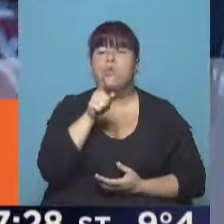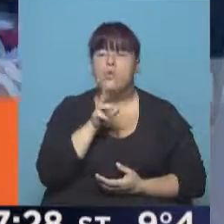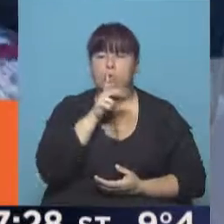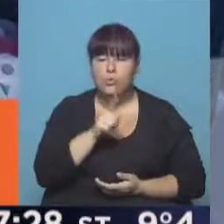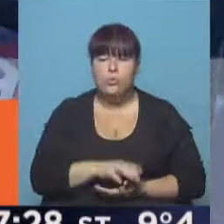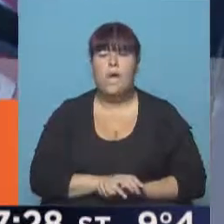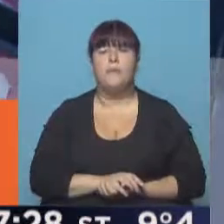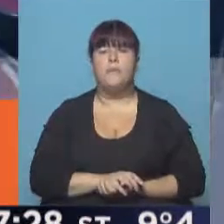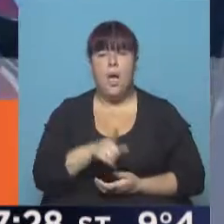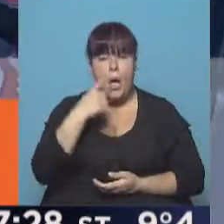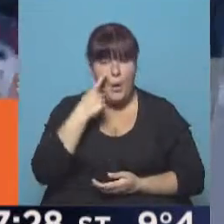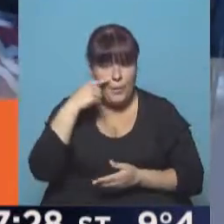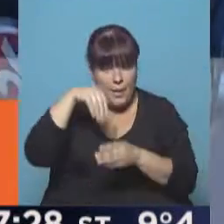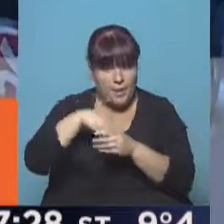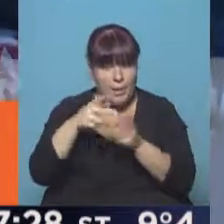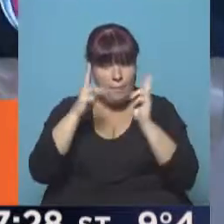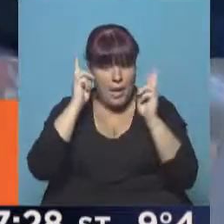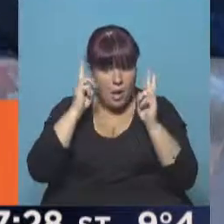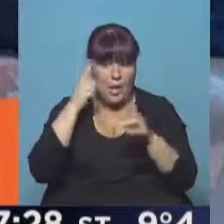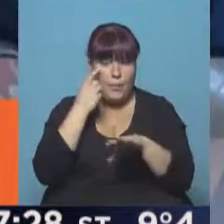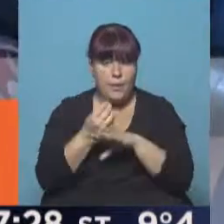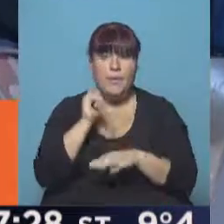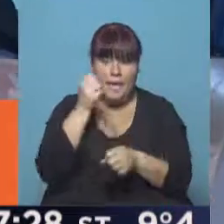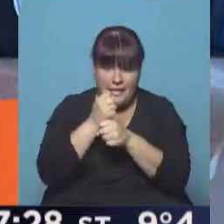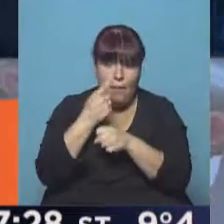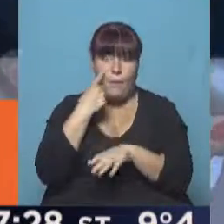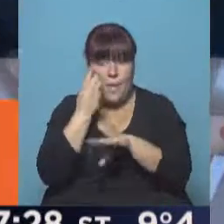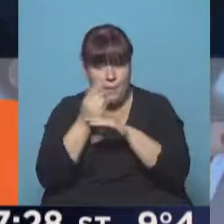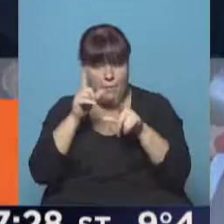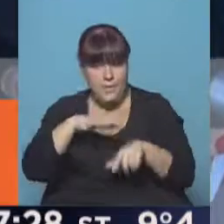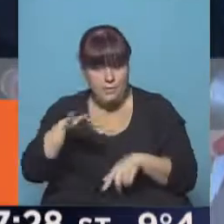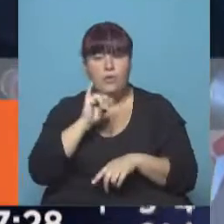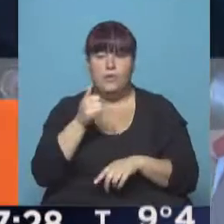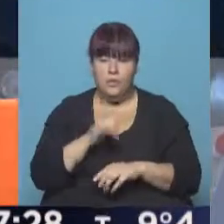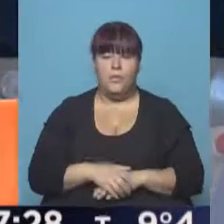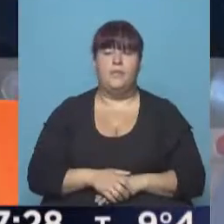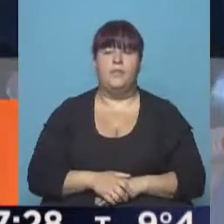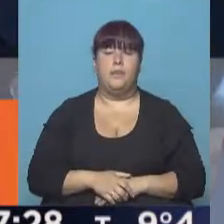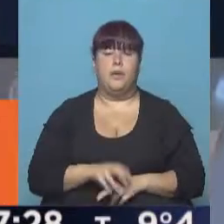Rusia. ¿Usted vive en la peluquería? Sí. ¿Trabaja y vive en el mismo lugar? Vive y busco alquilar.